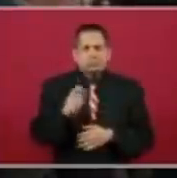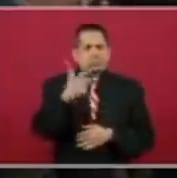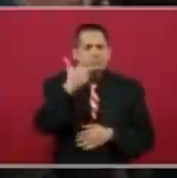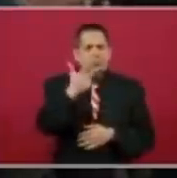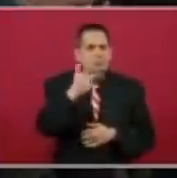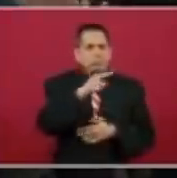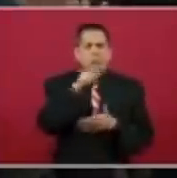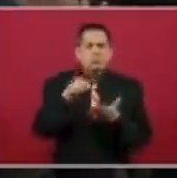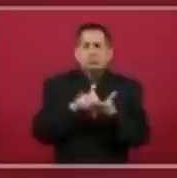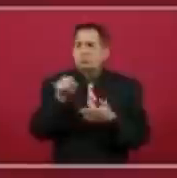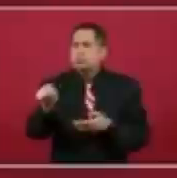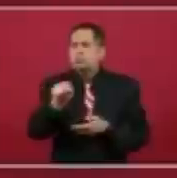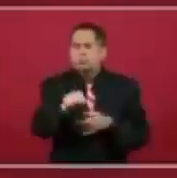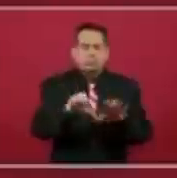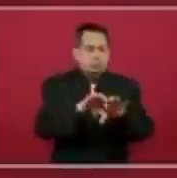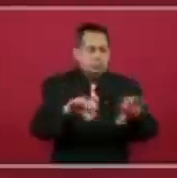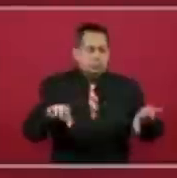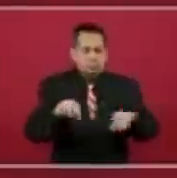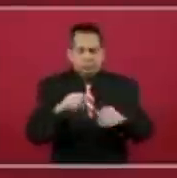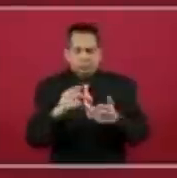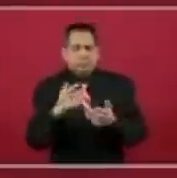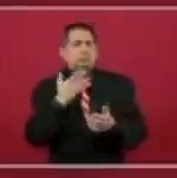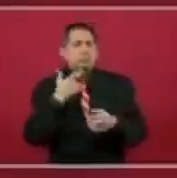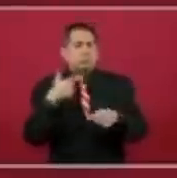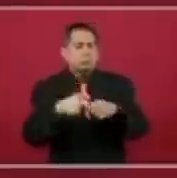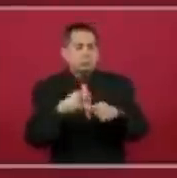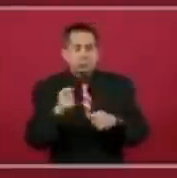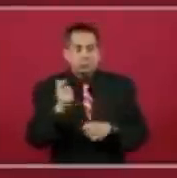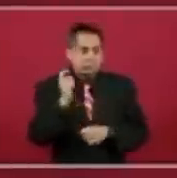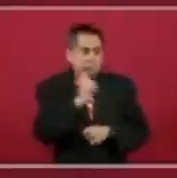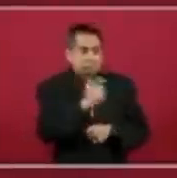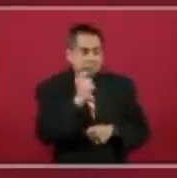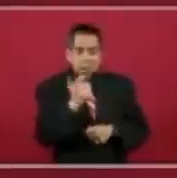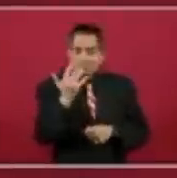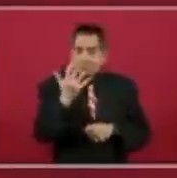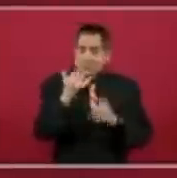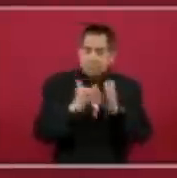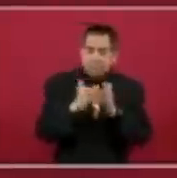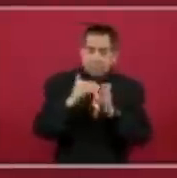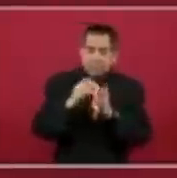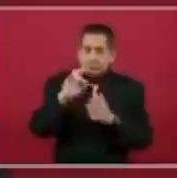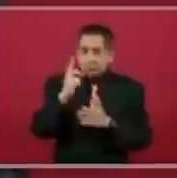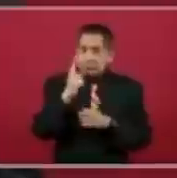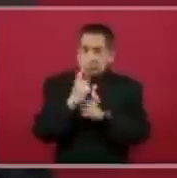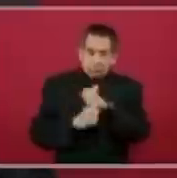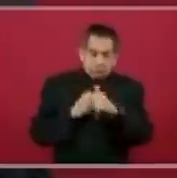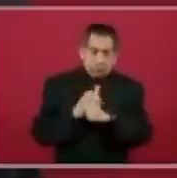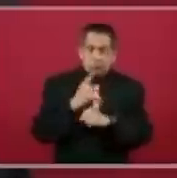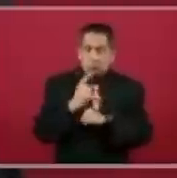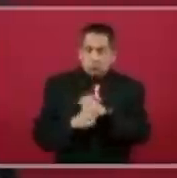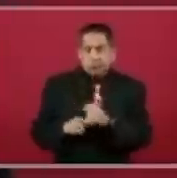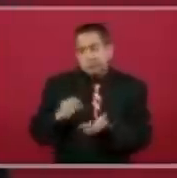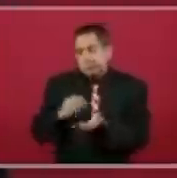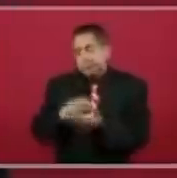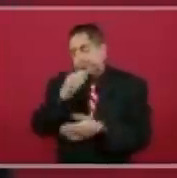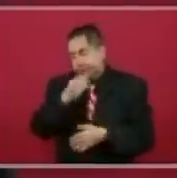8 gasoductos, en promedio, $50 millones al año de multa.